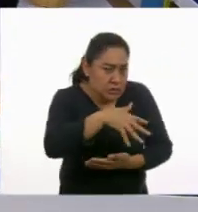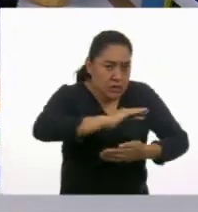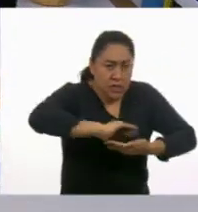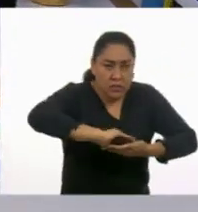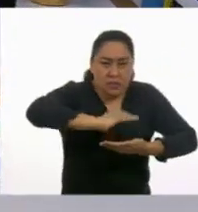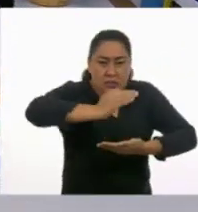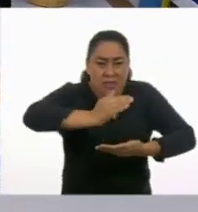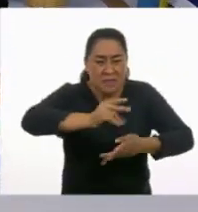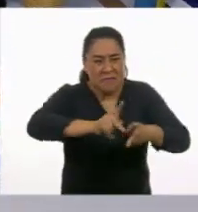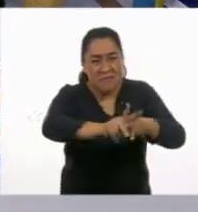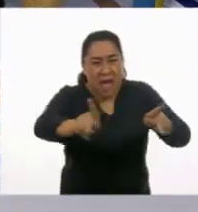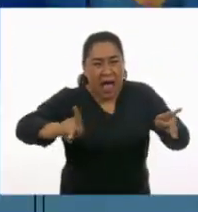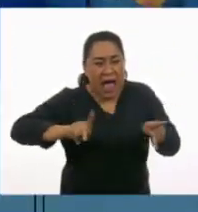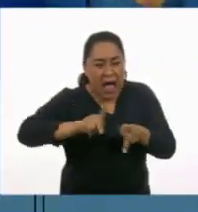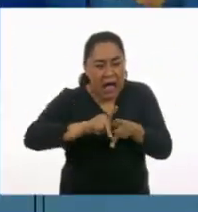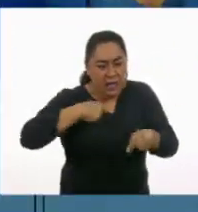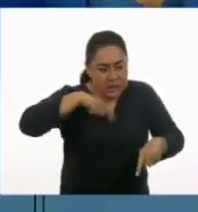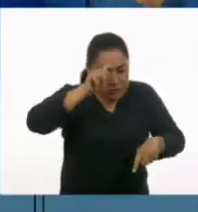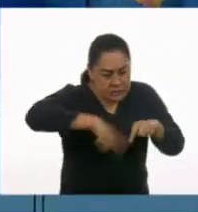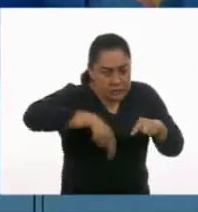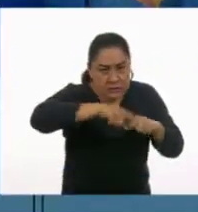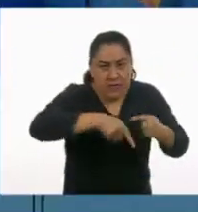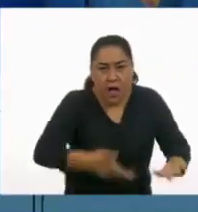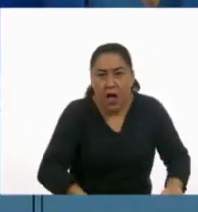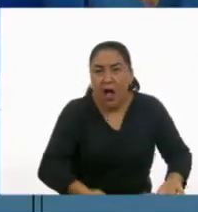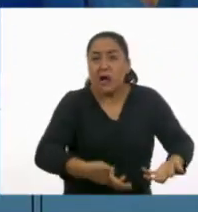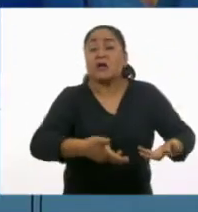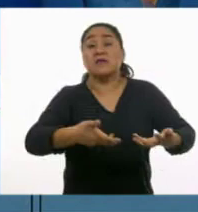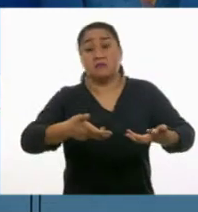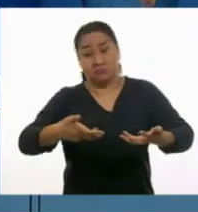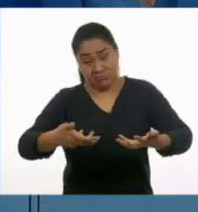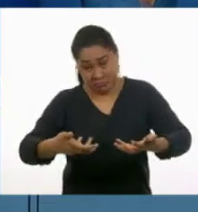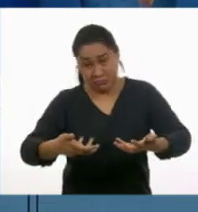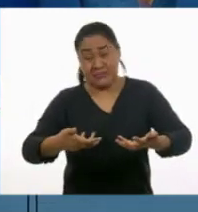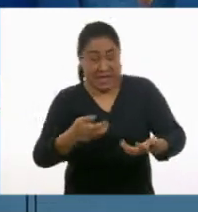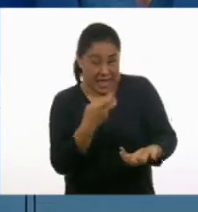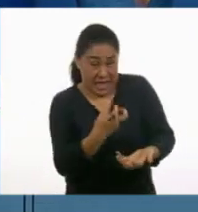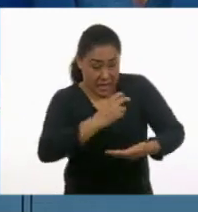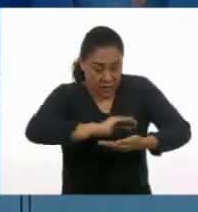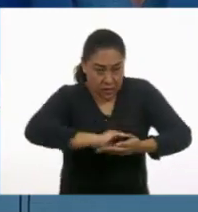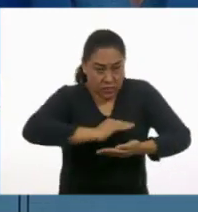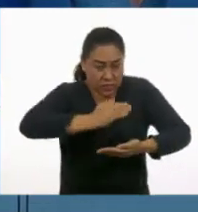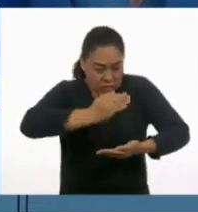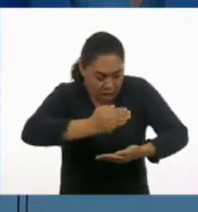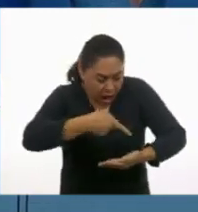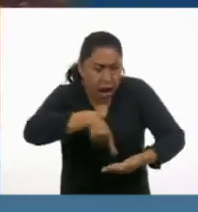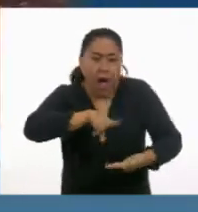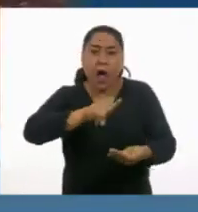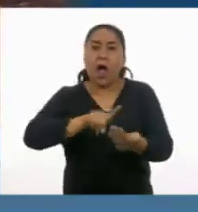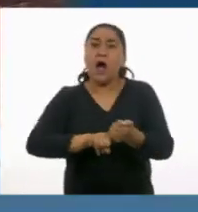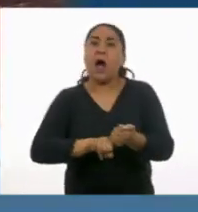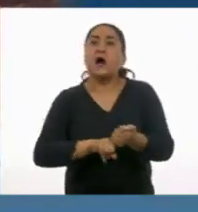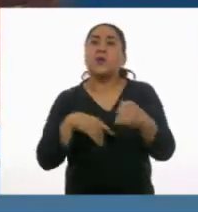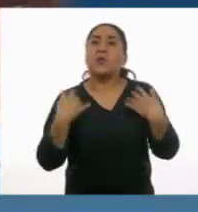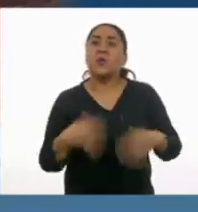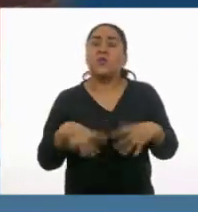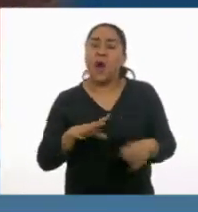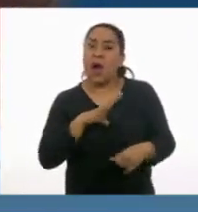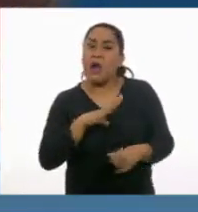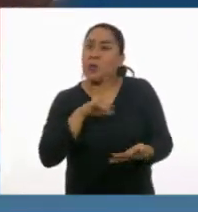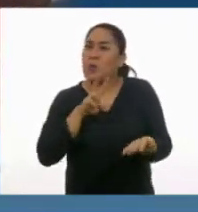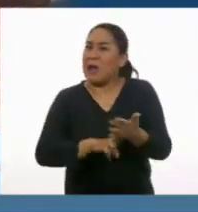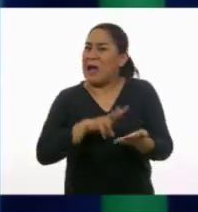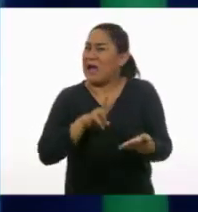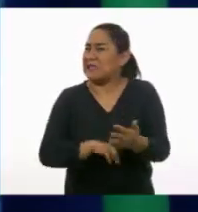en el patio. ¿Ah, sí? Sí. Y ese tesoro contenía algo